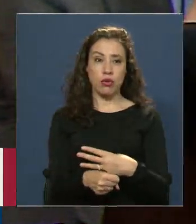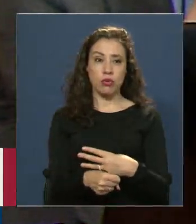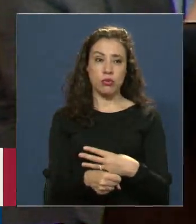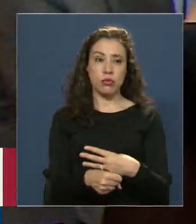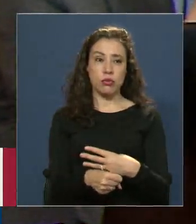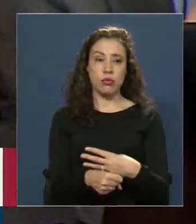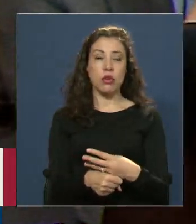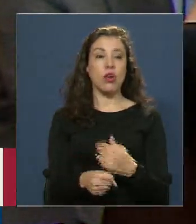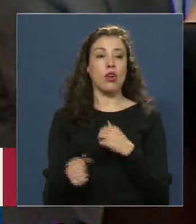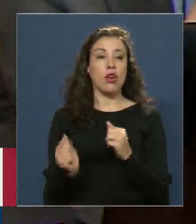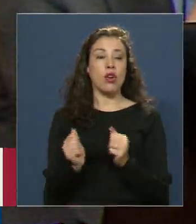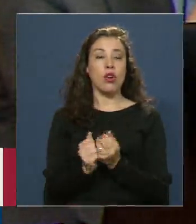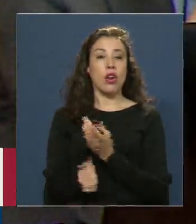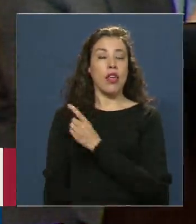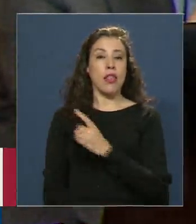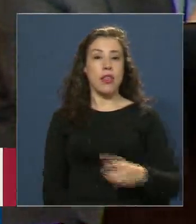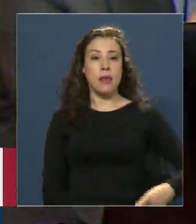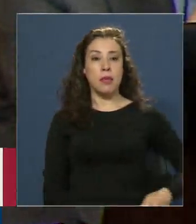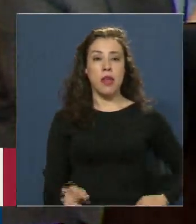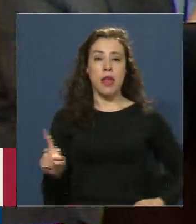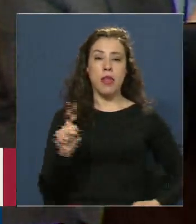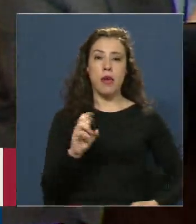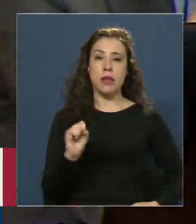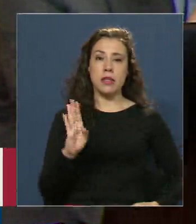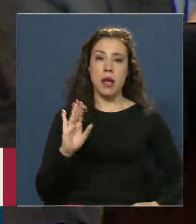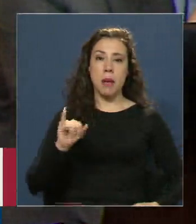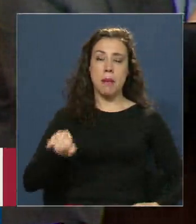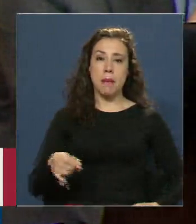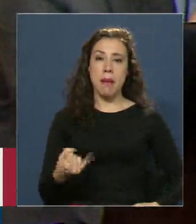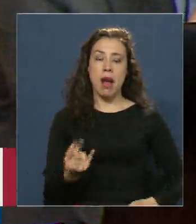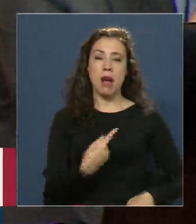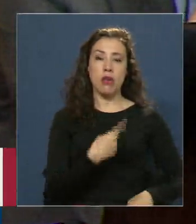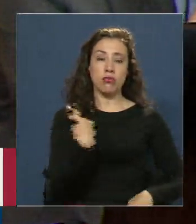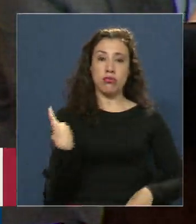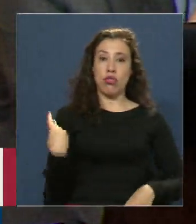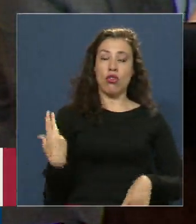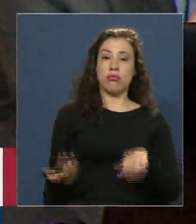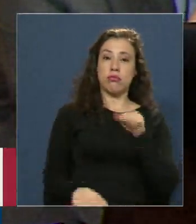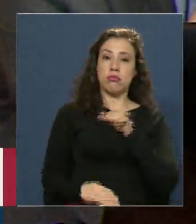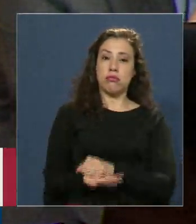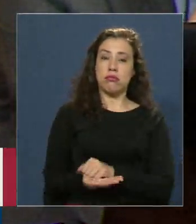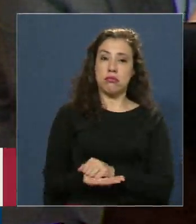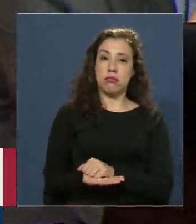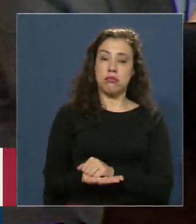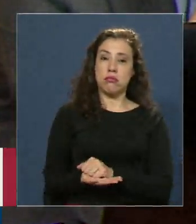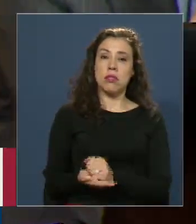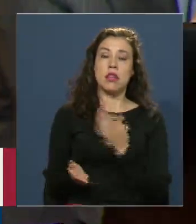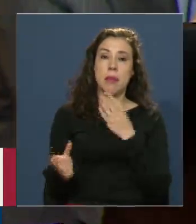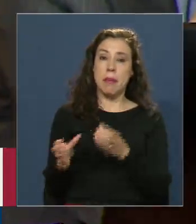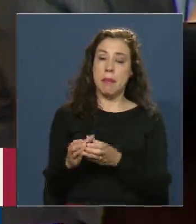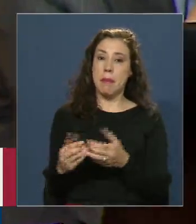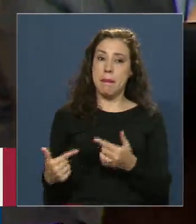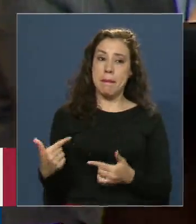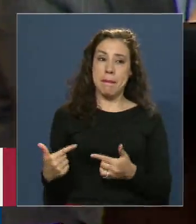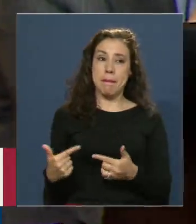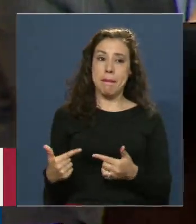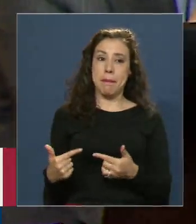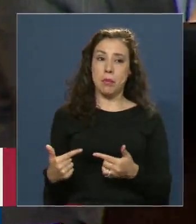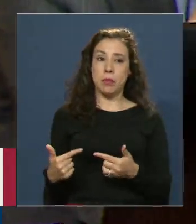que junto a nuestro diputado Jorge Sabaj, cierto, que reclamamos junto también a la bancada